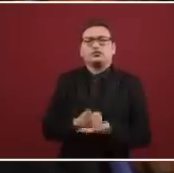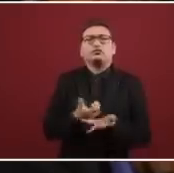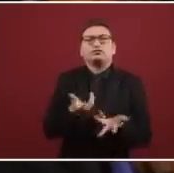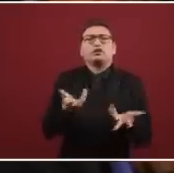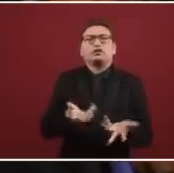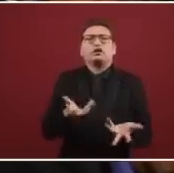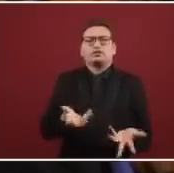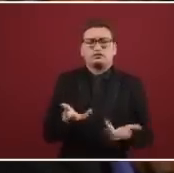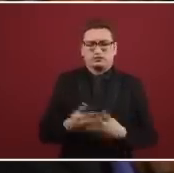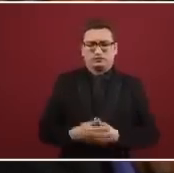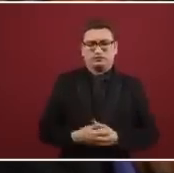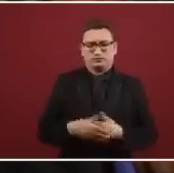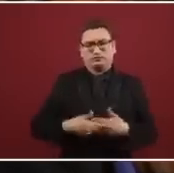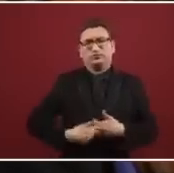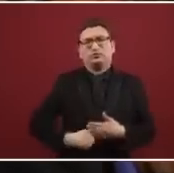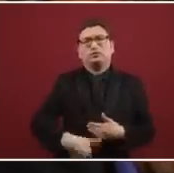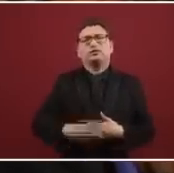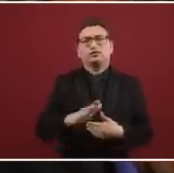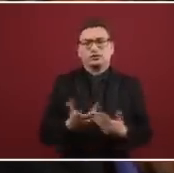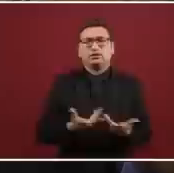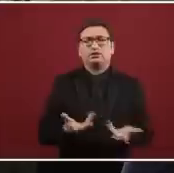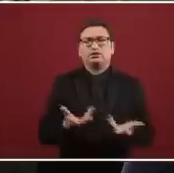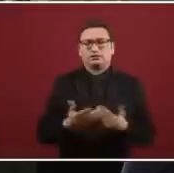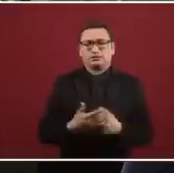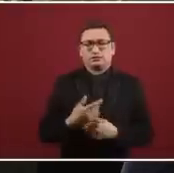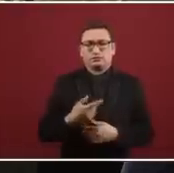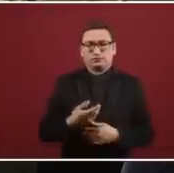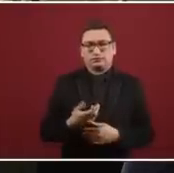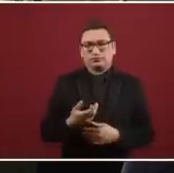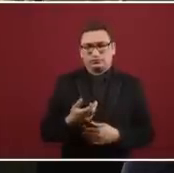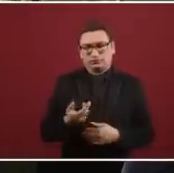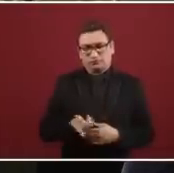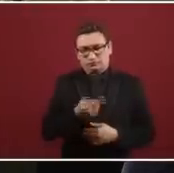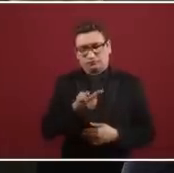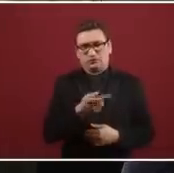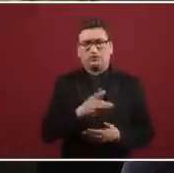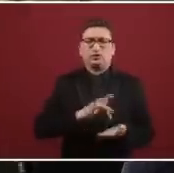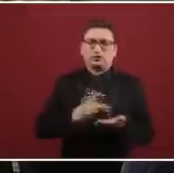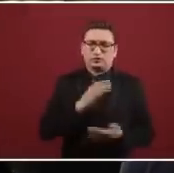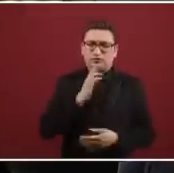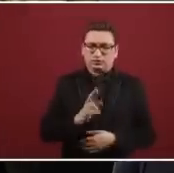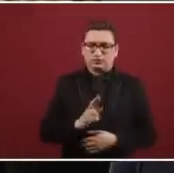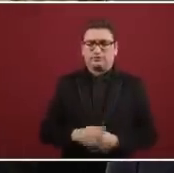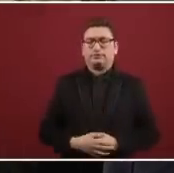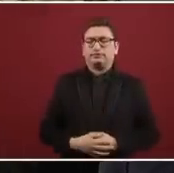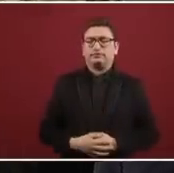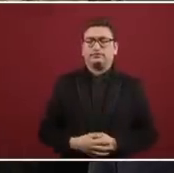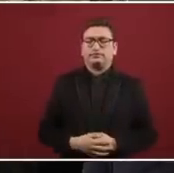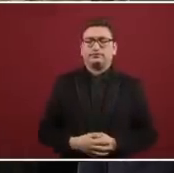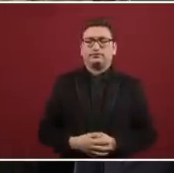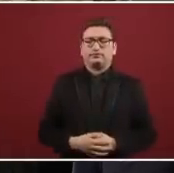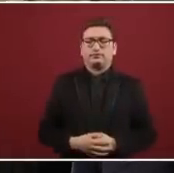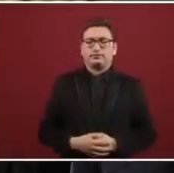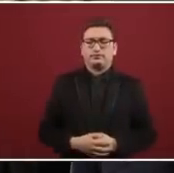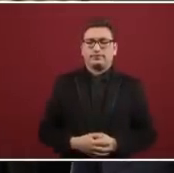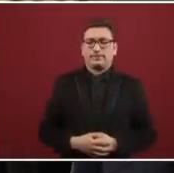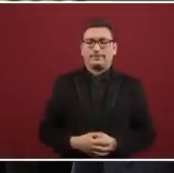¿Qué cruzada, qué hacer para ello con la educación? Muchas gracias por su respuesta. Sí, primero decir